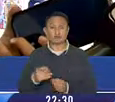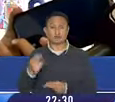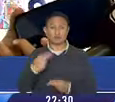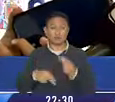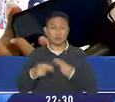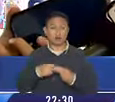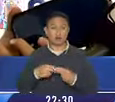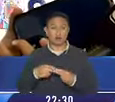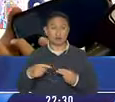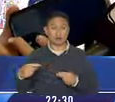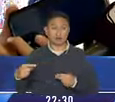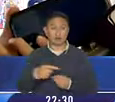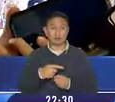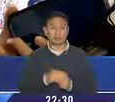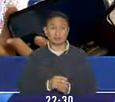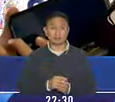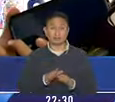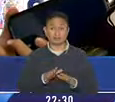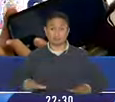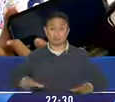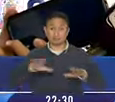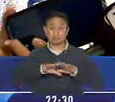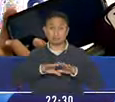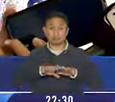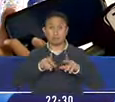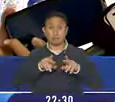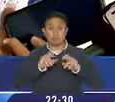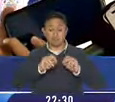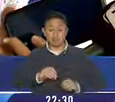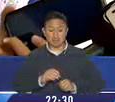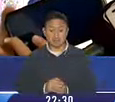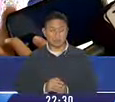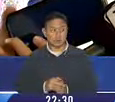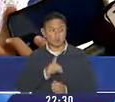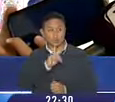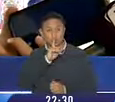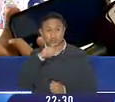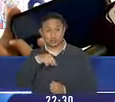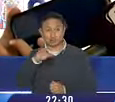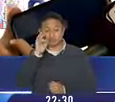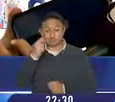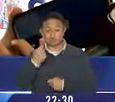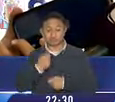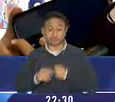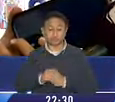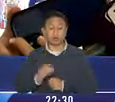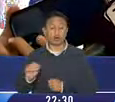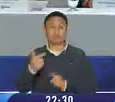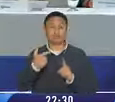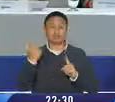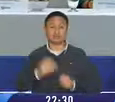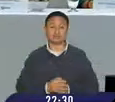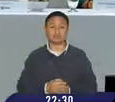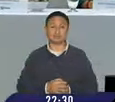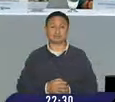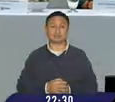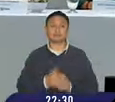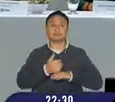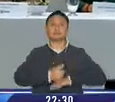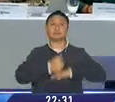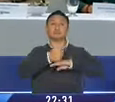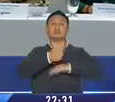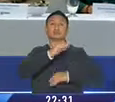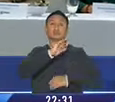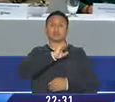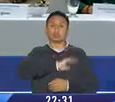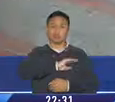lamentablemente hacen mal uso de esos espacios, de esos permisos y los utilizan como fachada para hechos de violencia, de criminalidad. Las autoridades